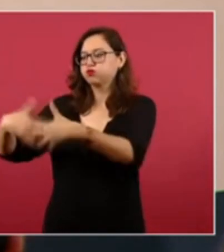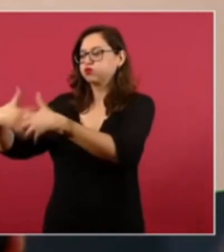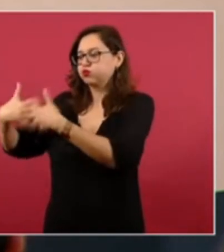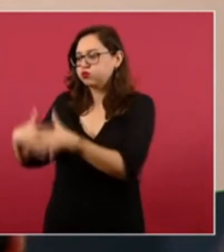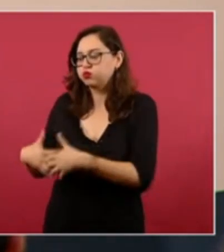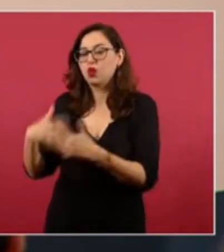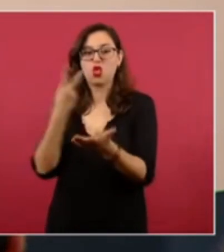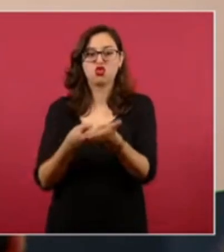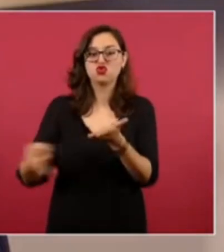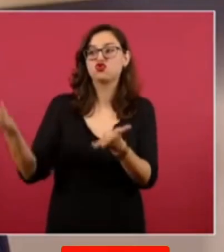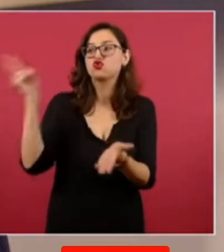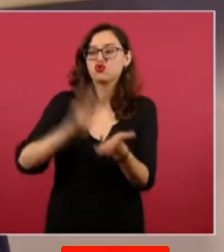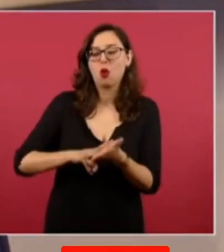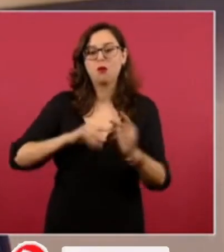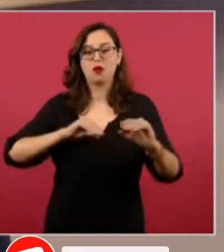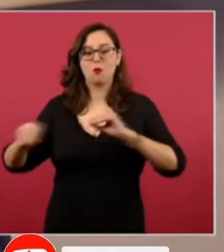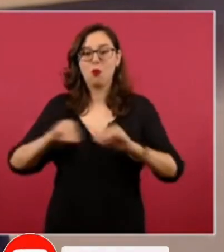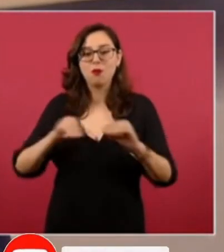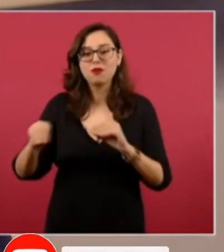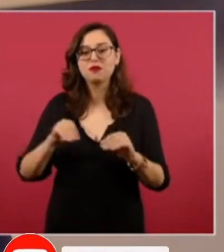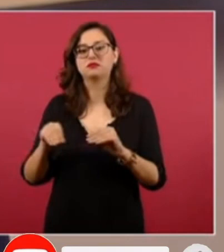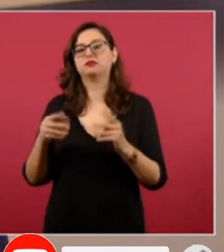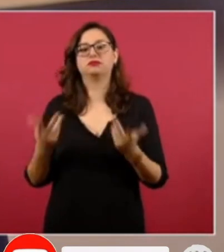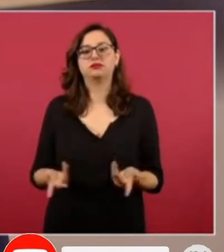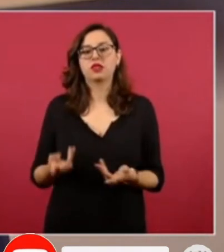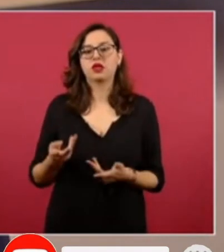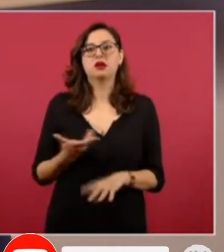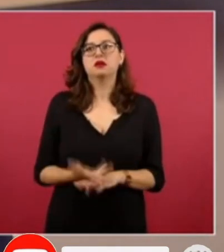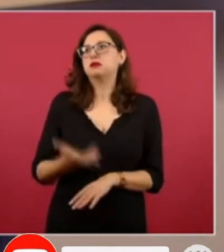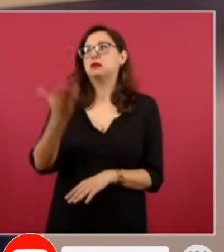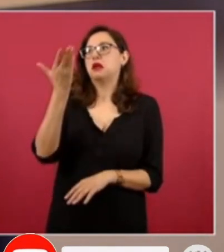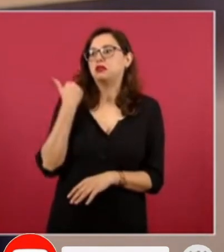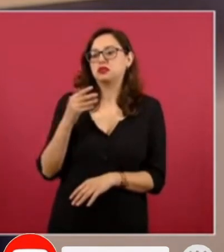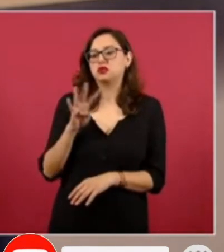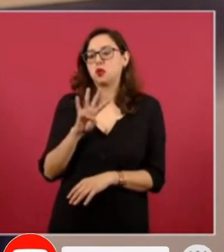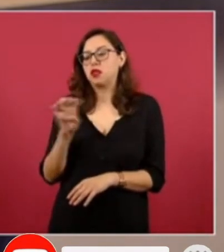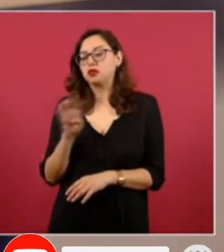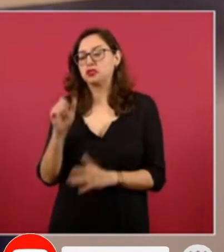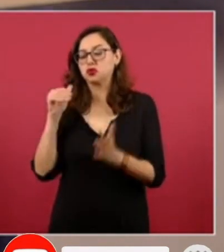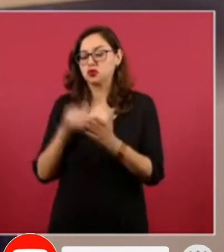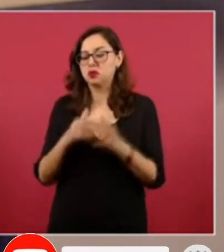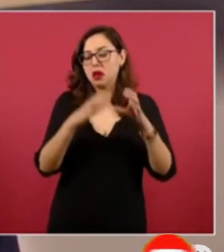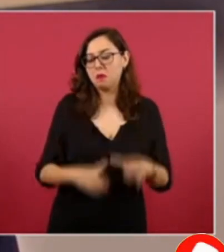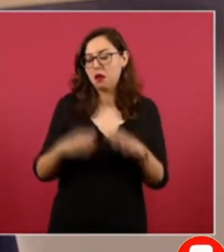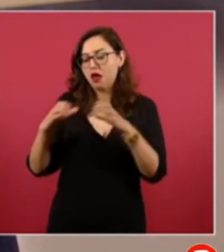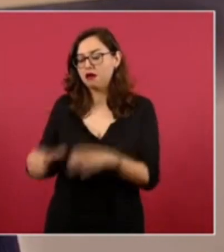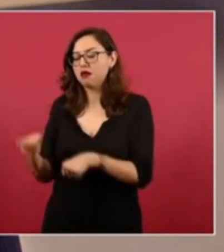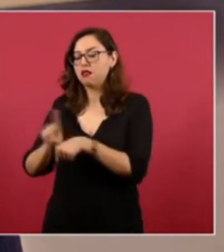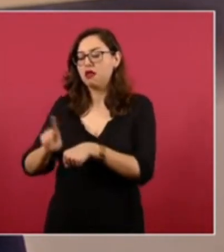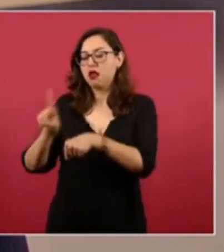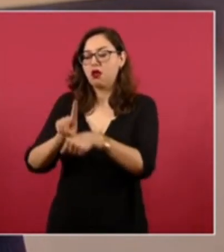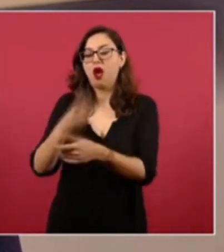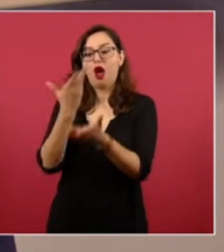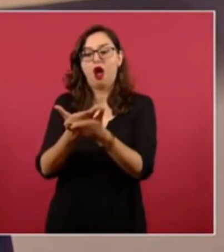produciendo el doble, de 400,000 barriles diarios a 800,000 barriles diarios